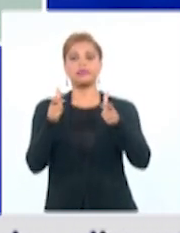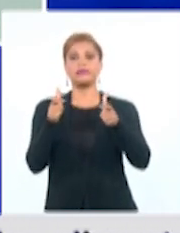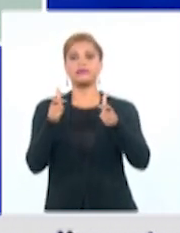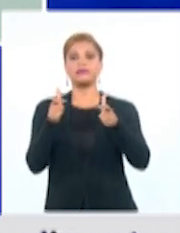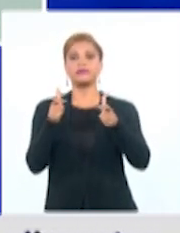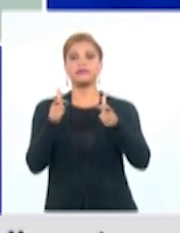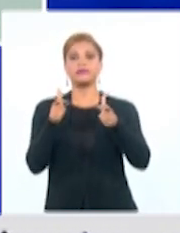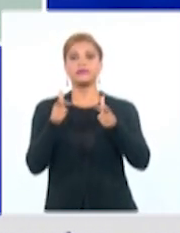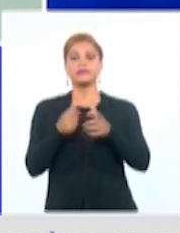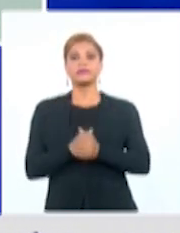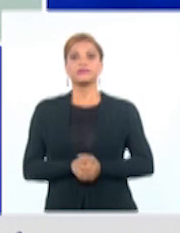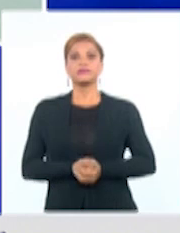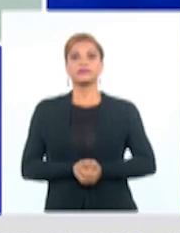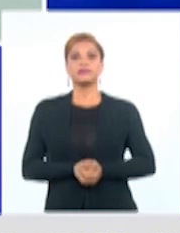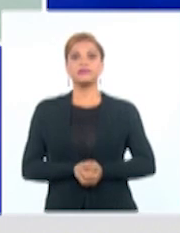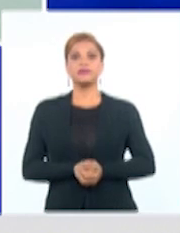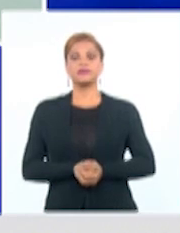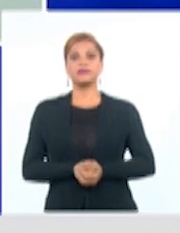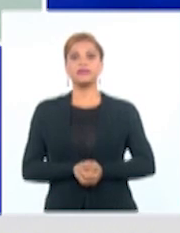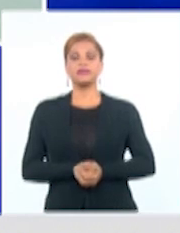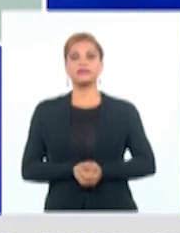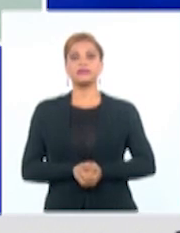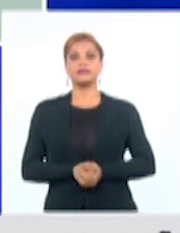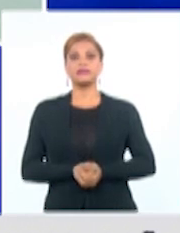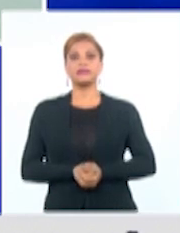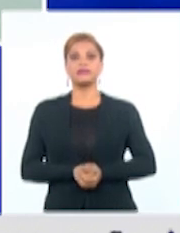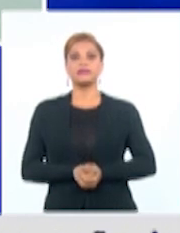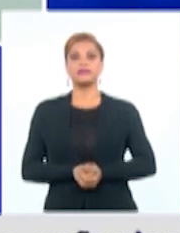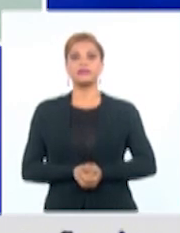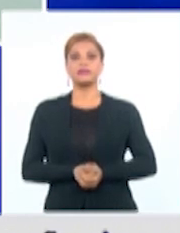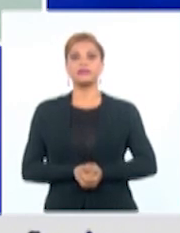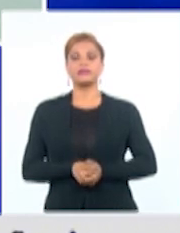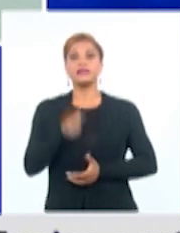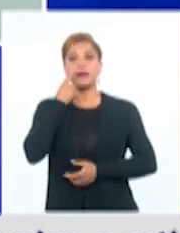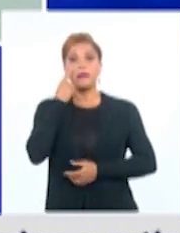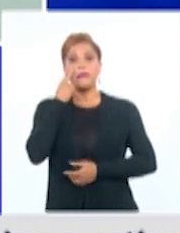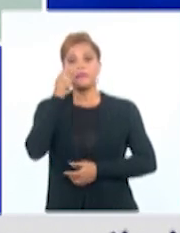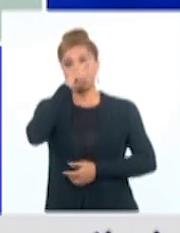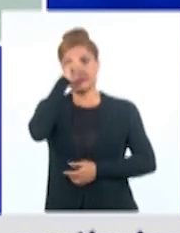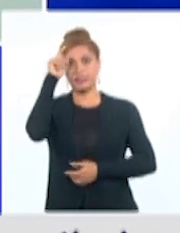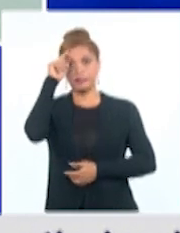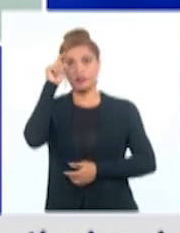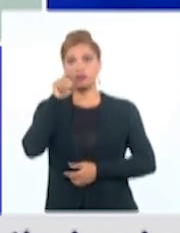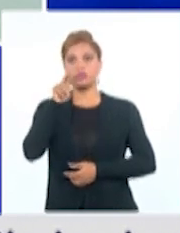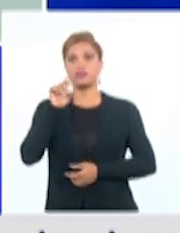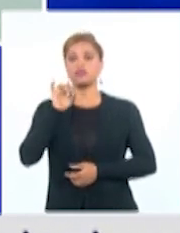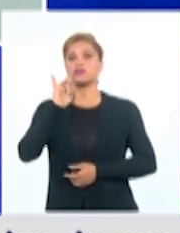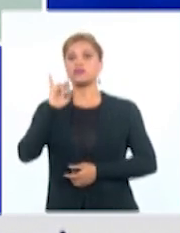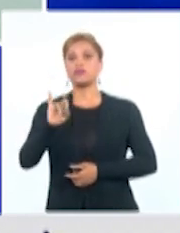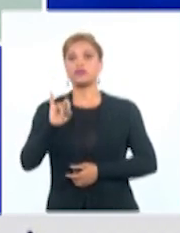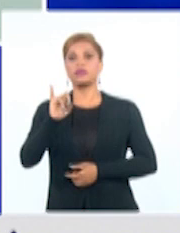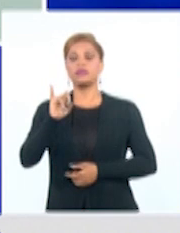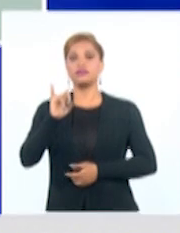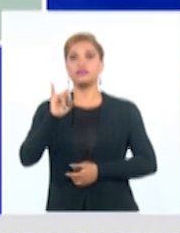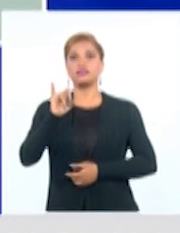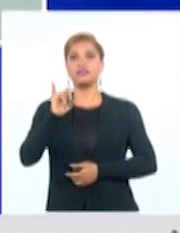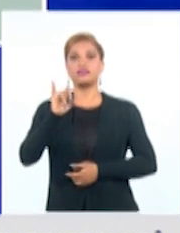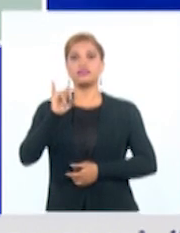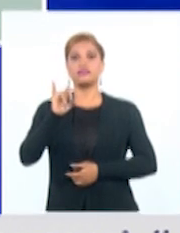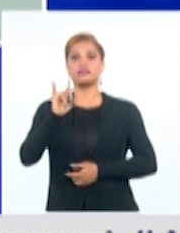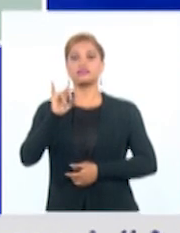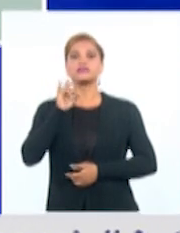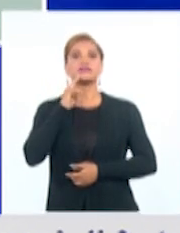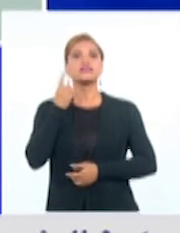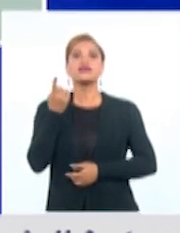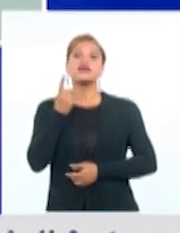contagio por COVID-19 en todo el territorio nacional. Revisamos Santi Espíritus, 206 casos positivos, 110 casos menos que los